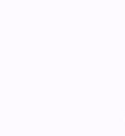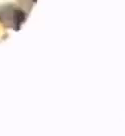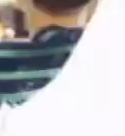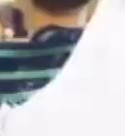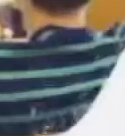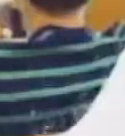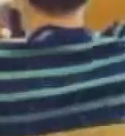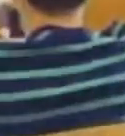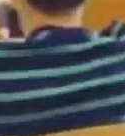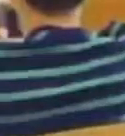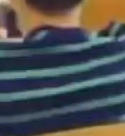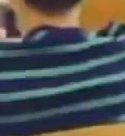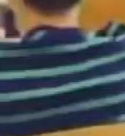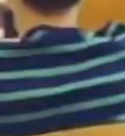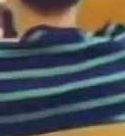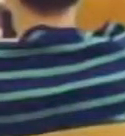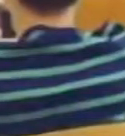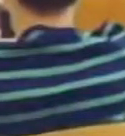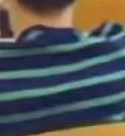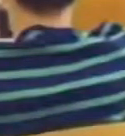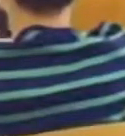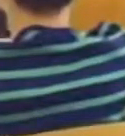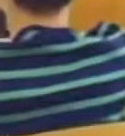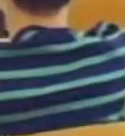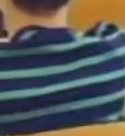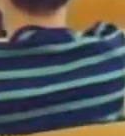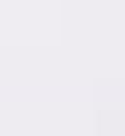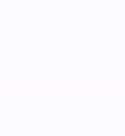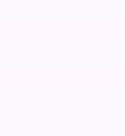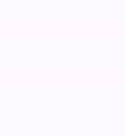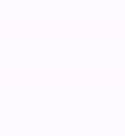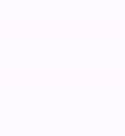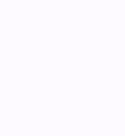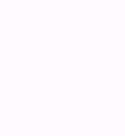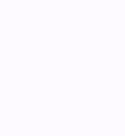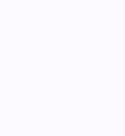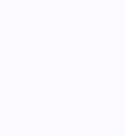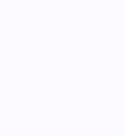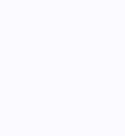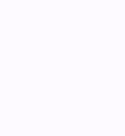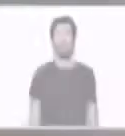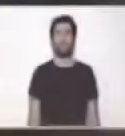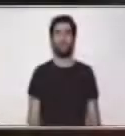A continuación, Matemática Quinto Diversificado.